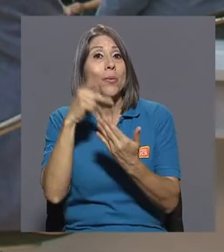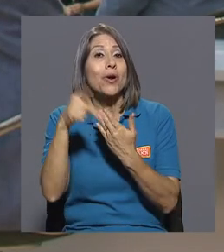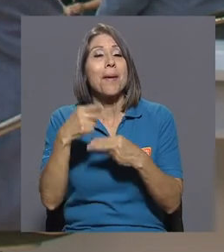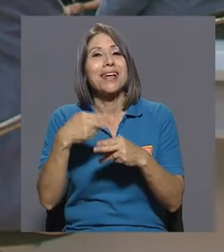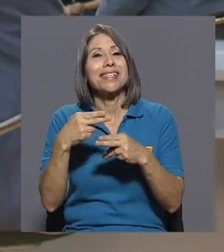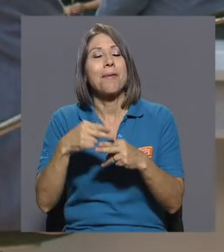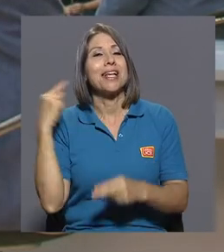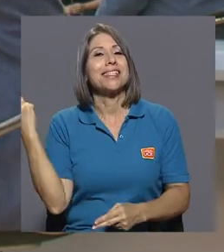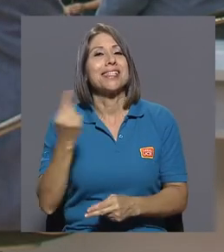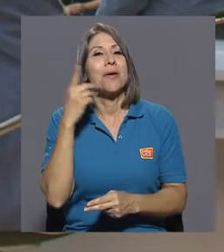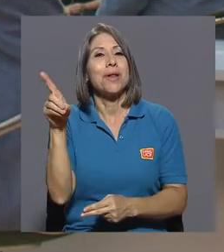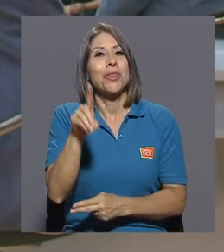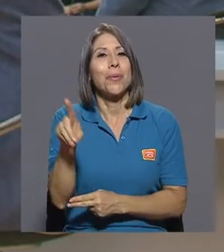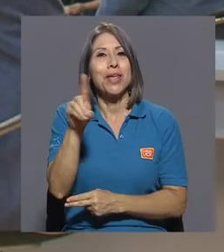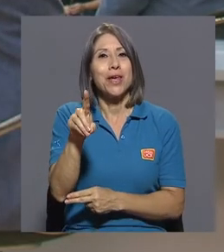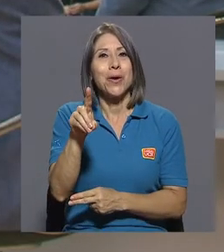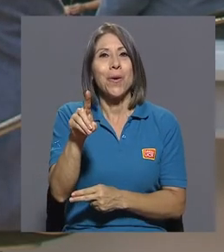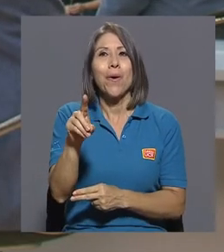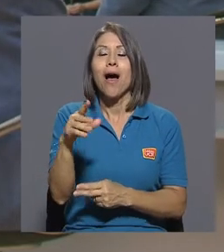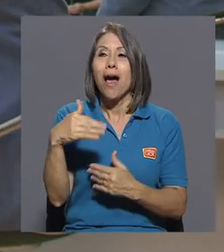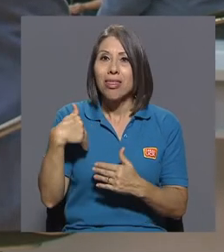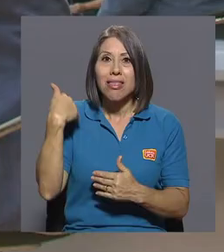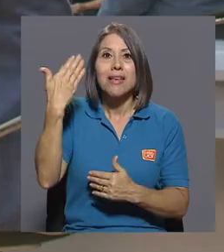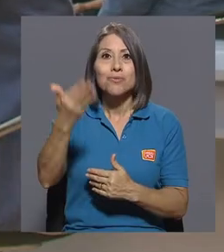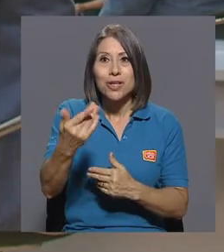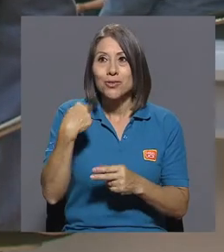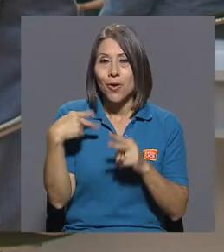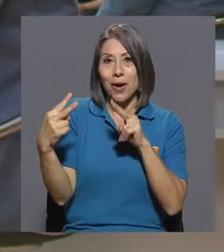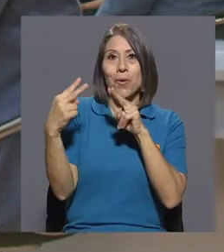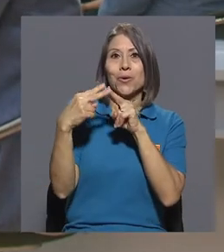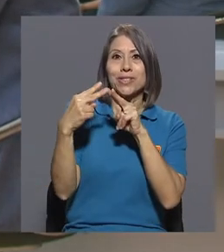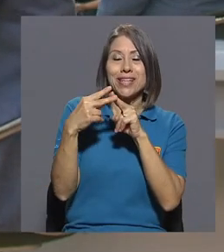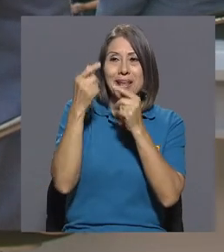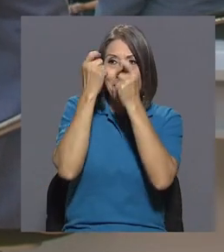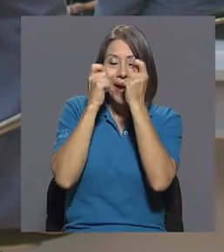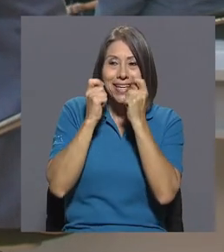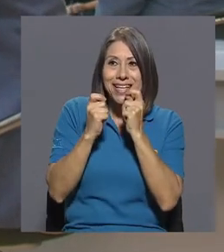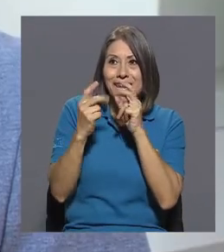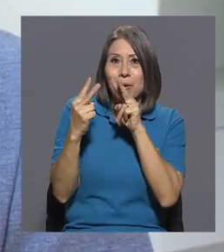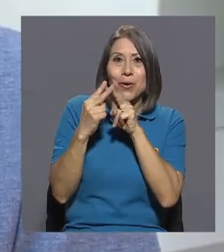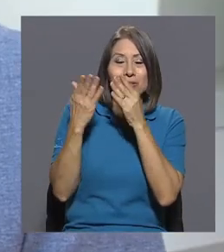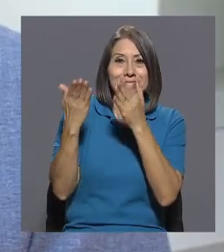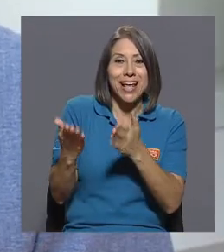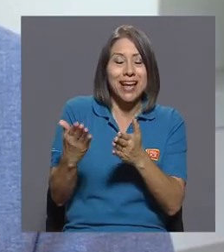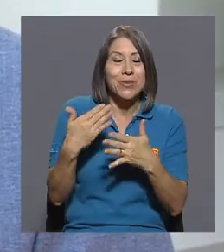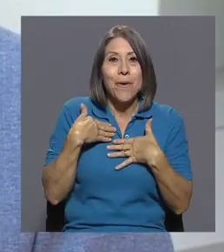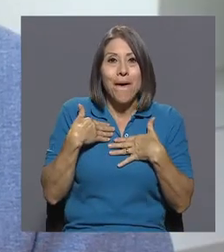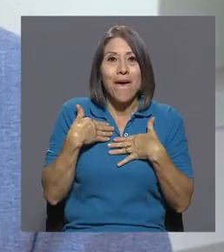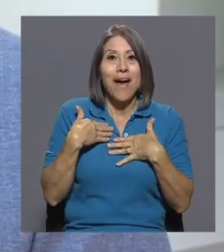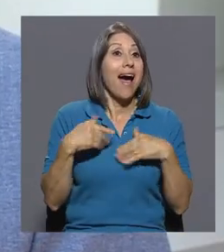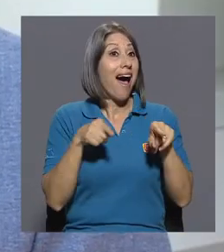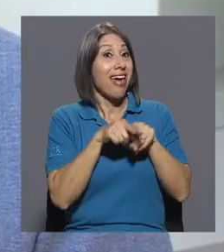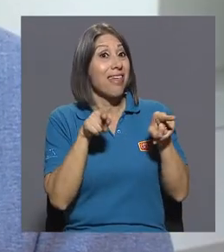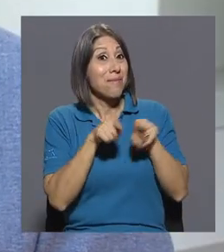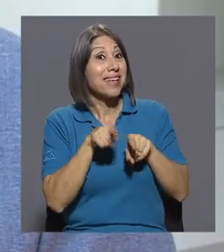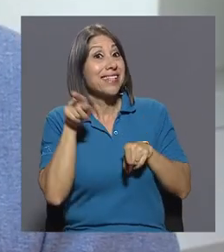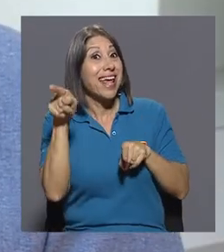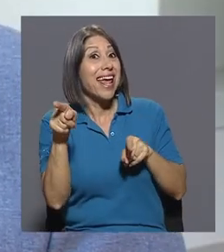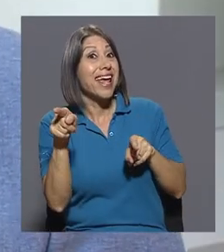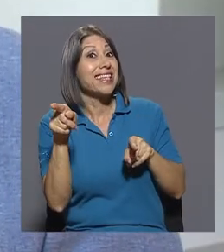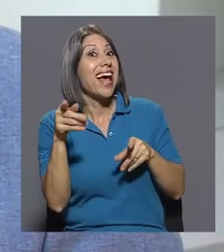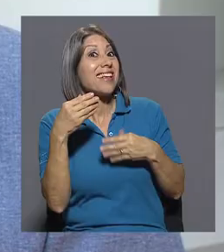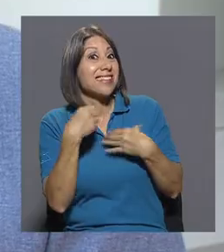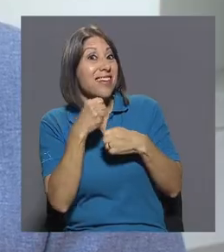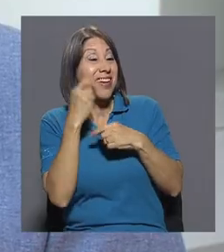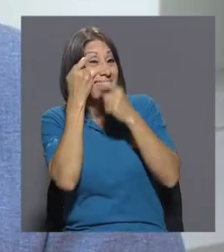conocido para mí fue algo, yo no sé, y no, yo ni podía ponerle... Que además que ella se iba a maquillar solita. Sí, fue pura casualidad. Llamen